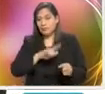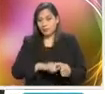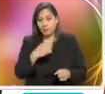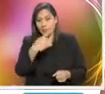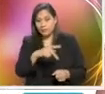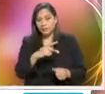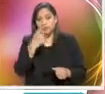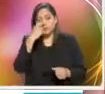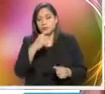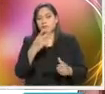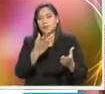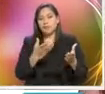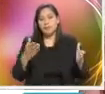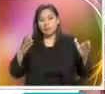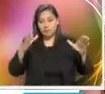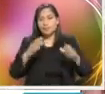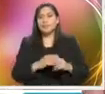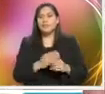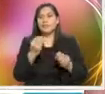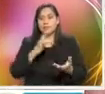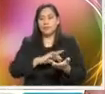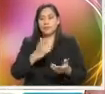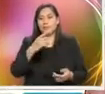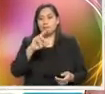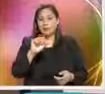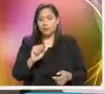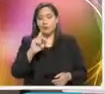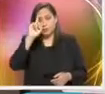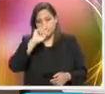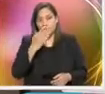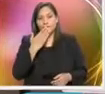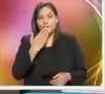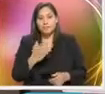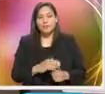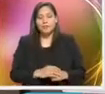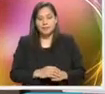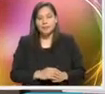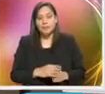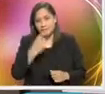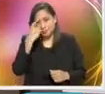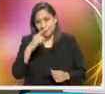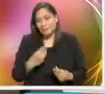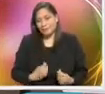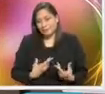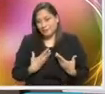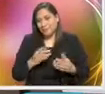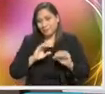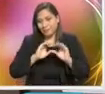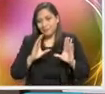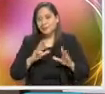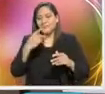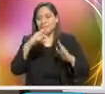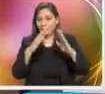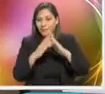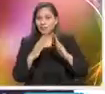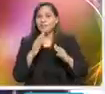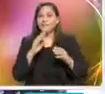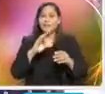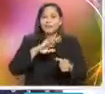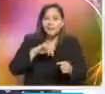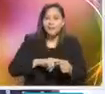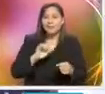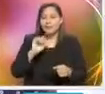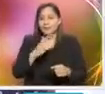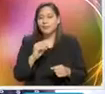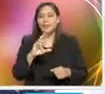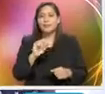para esta especie. Exactamente. Muchas gracias, Gustavo, por estas recomendaciones para disfrutar, por supuesto, en casa de alguna mascota que